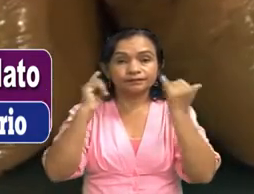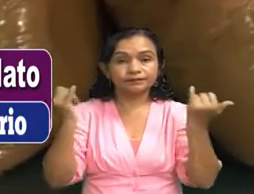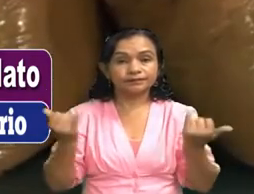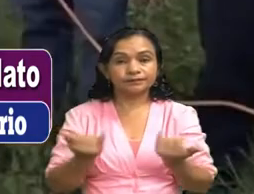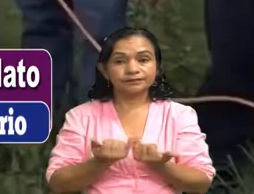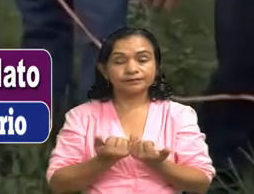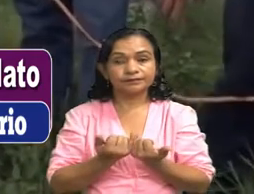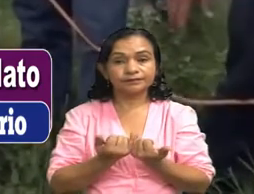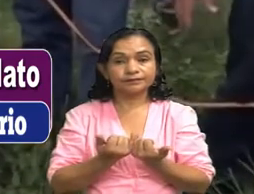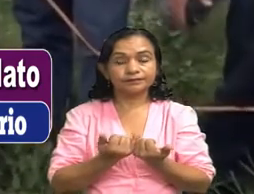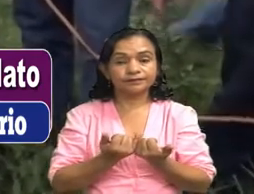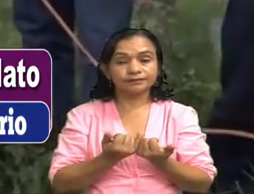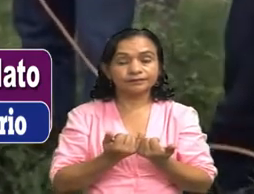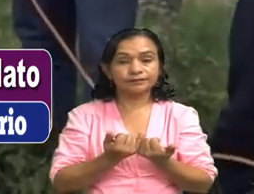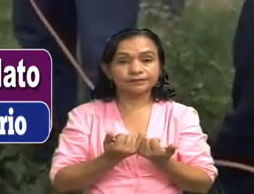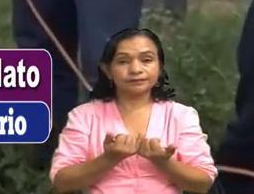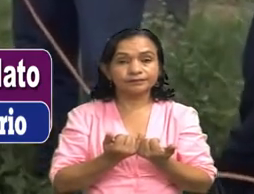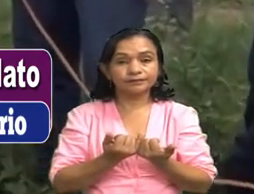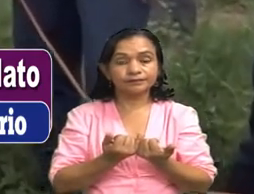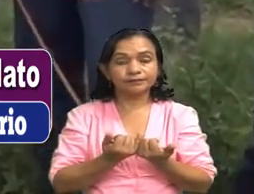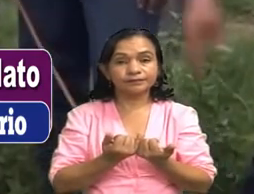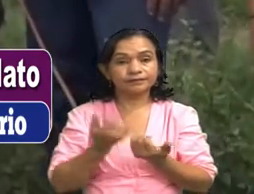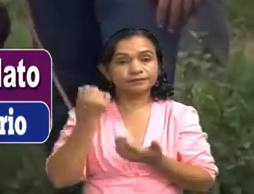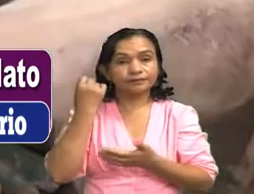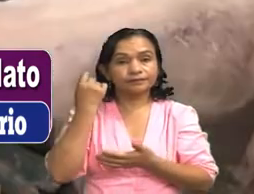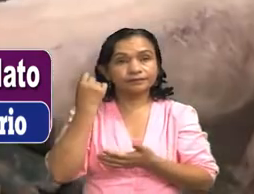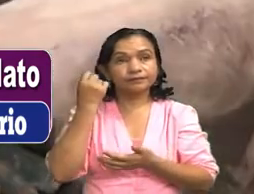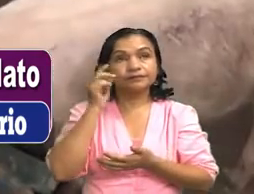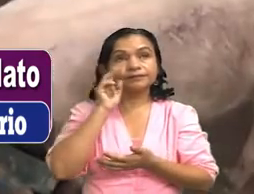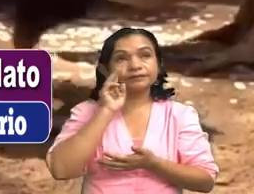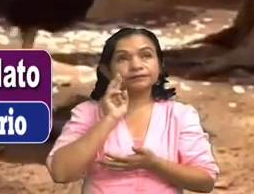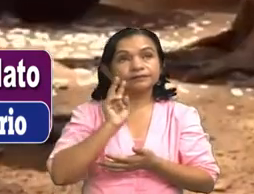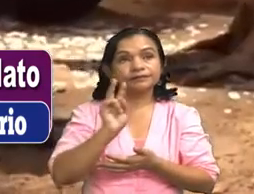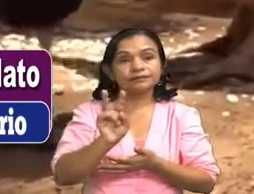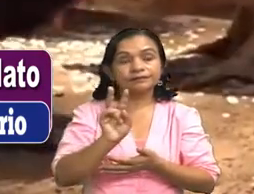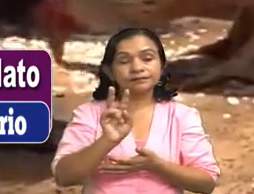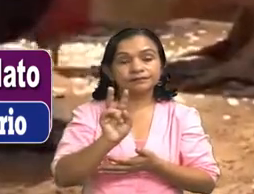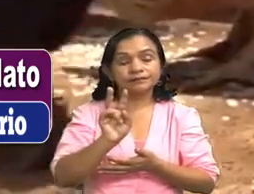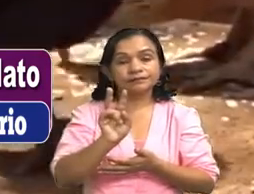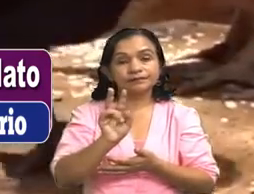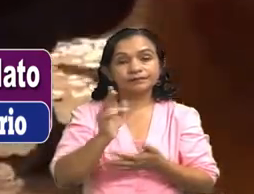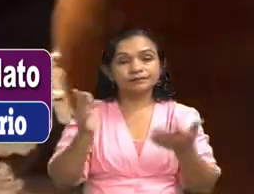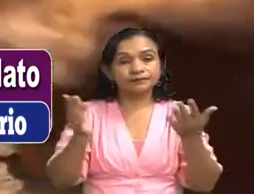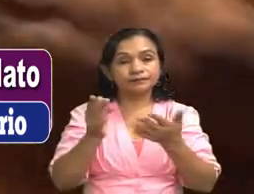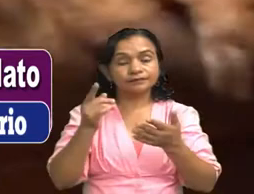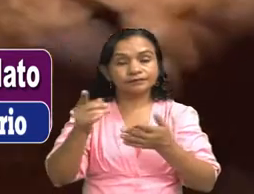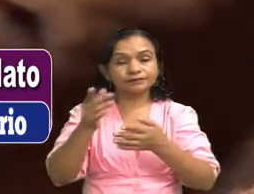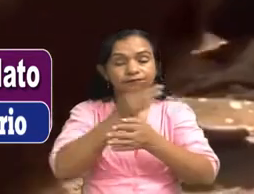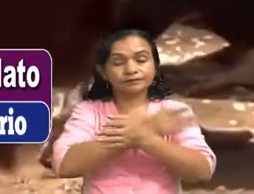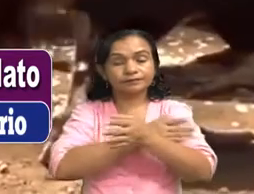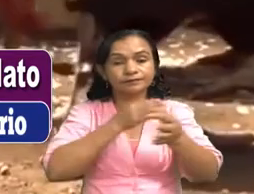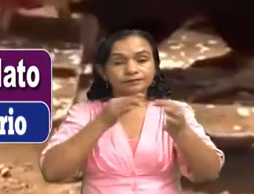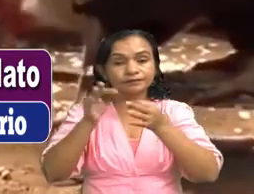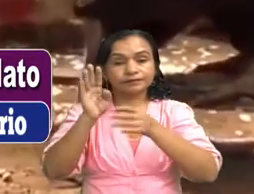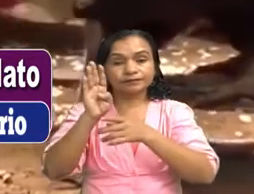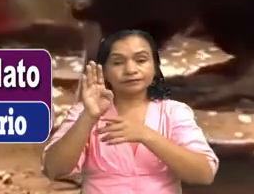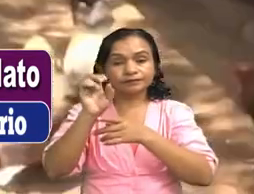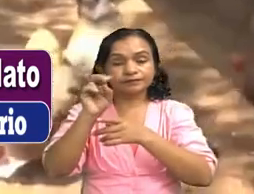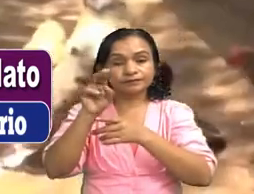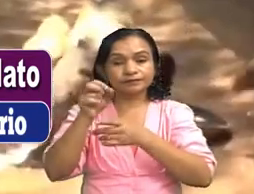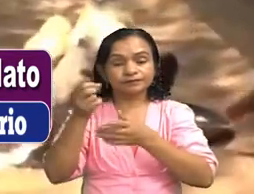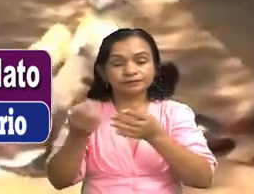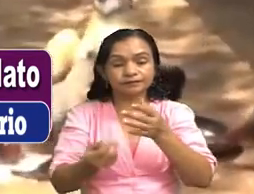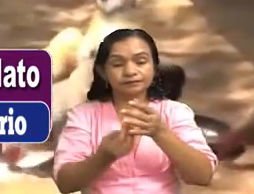sin desabastecer el mercado nacional. Comprender un poquito lo que estamos viendo en pantalla, compañero. Era lo que usted se refería, al bono productivo, ¿verdad?